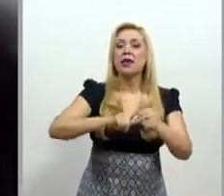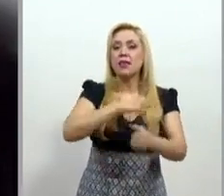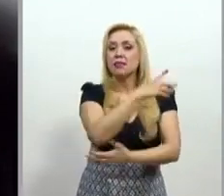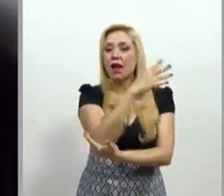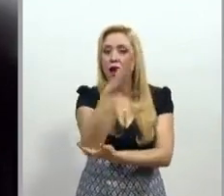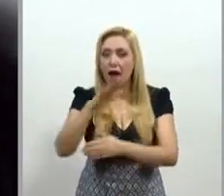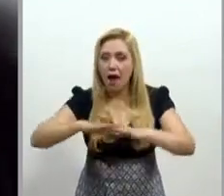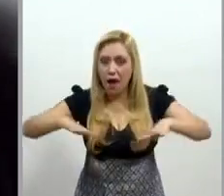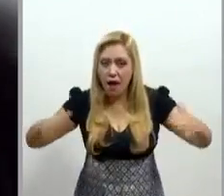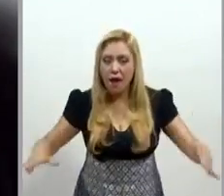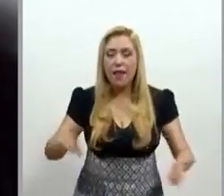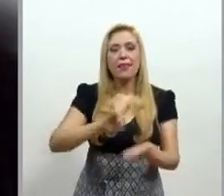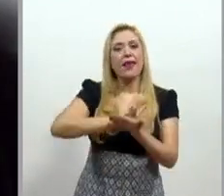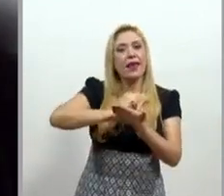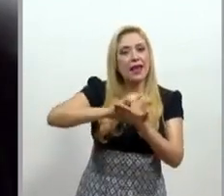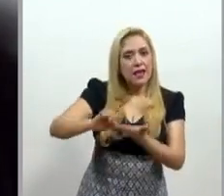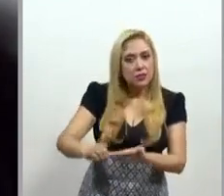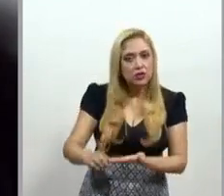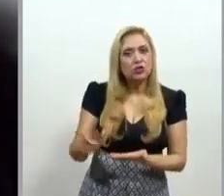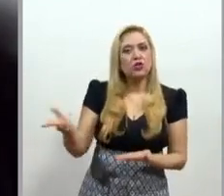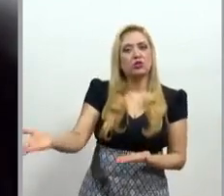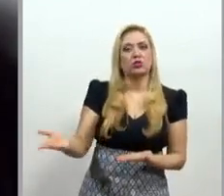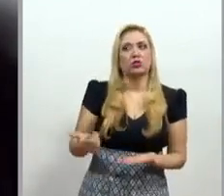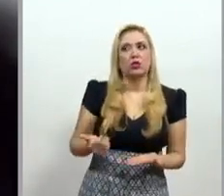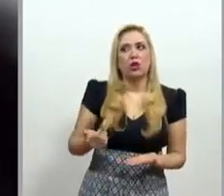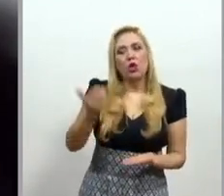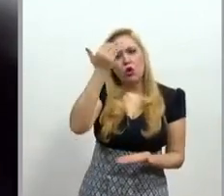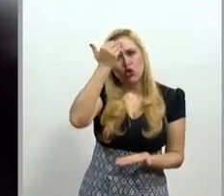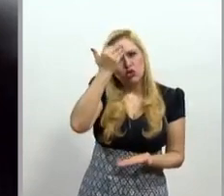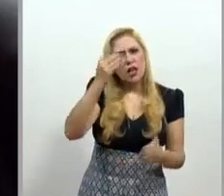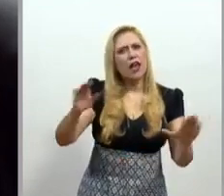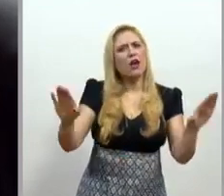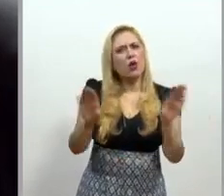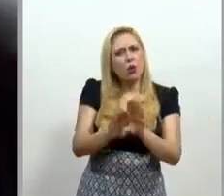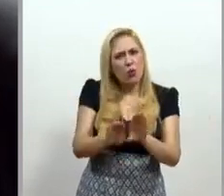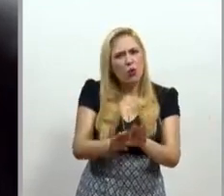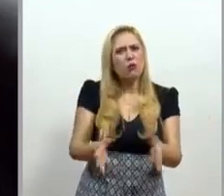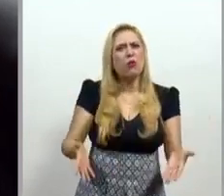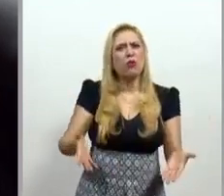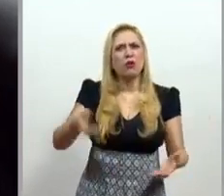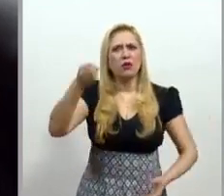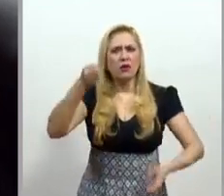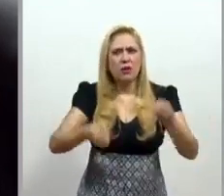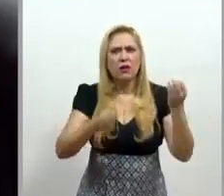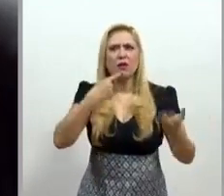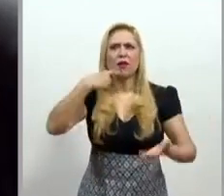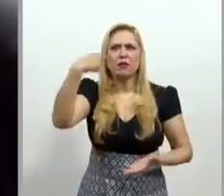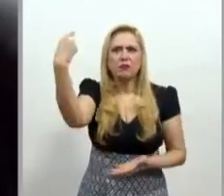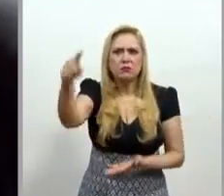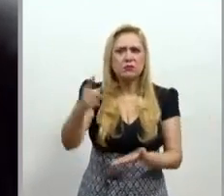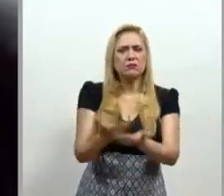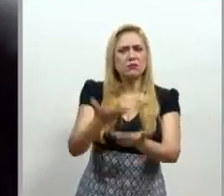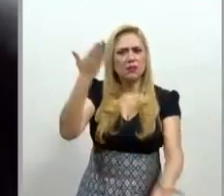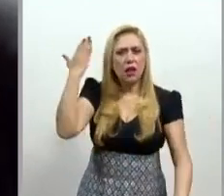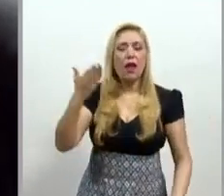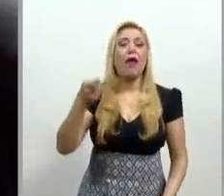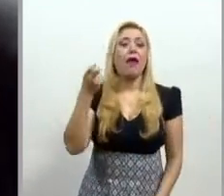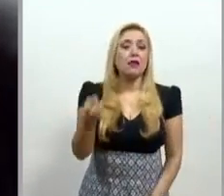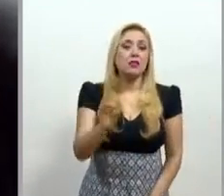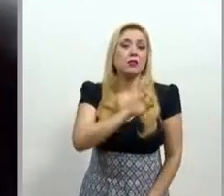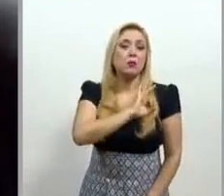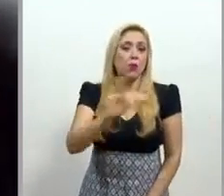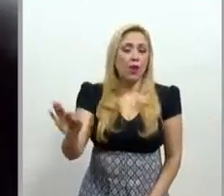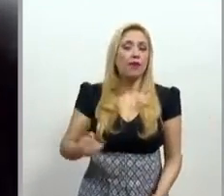los derechos ambientales, conocer esos procedimientos determinados en las causas ambientales va a permitir